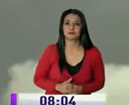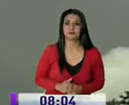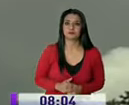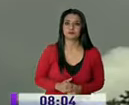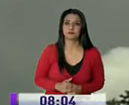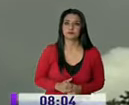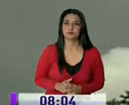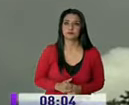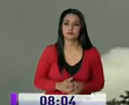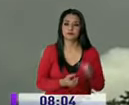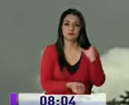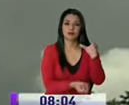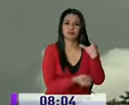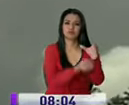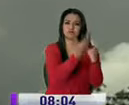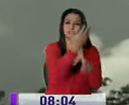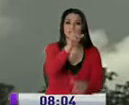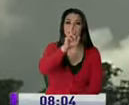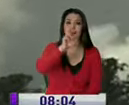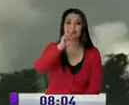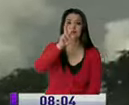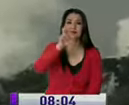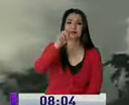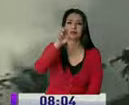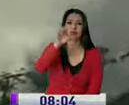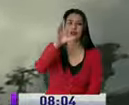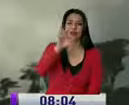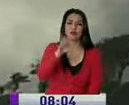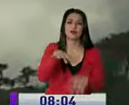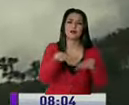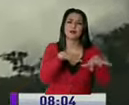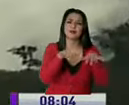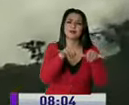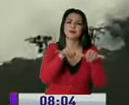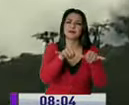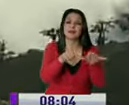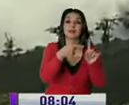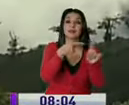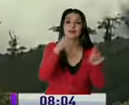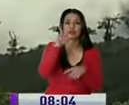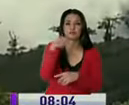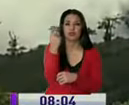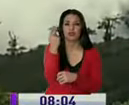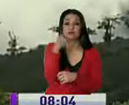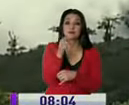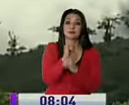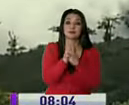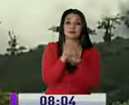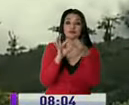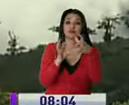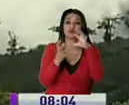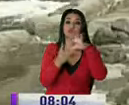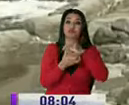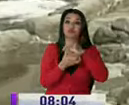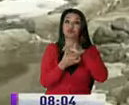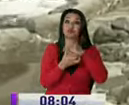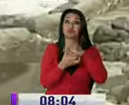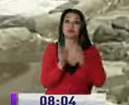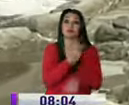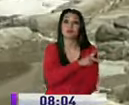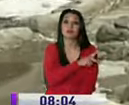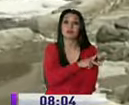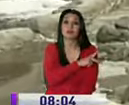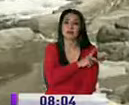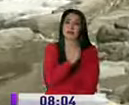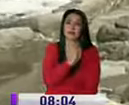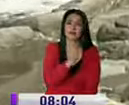El volcán Reventador se encuentra en erupción desde el año 2002 y, según los registros del Instituto Geofísico de la Escuela Politécnica Nacional, mantienen entre